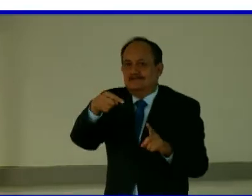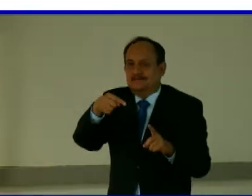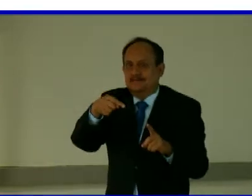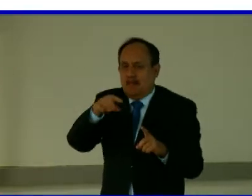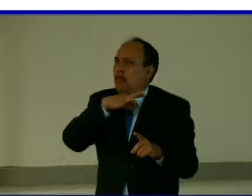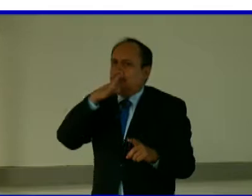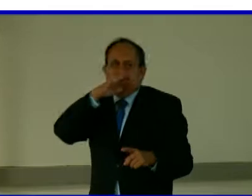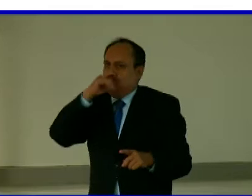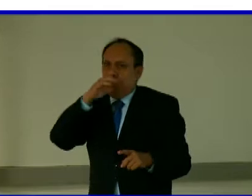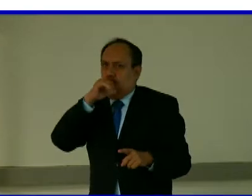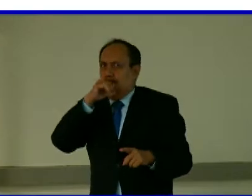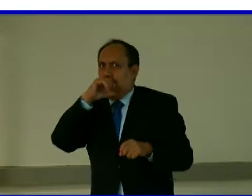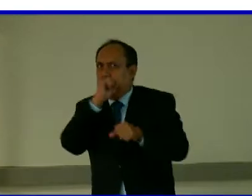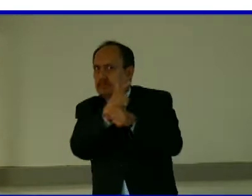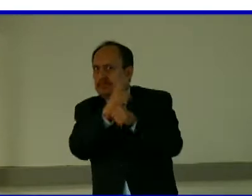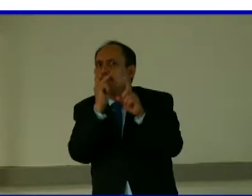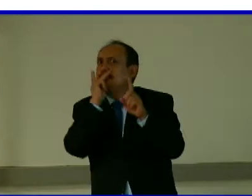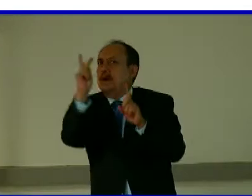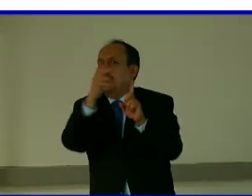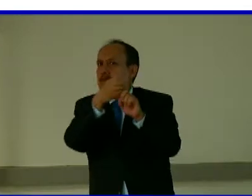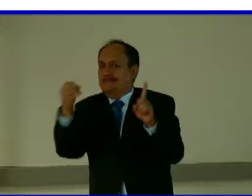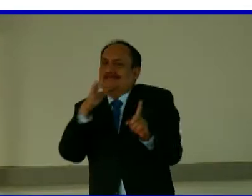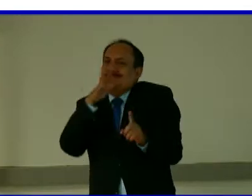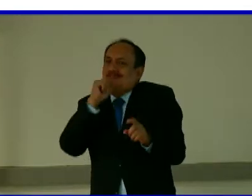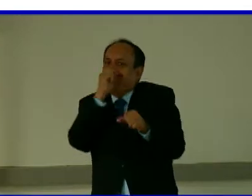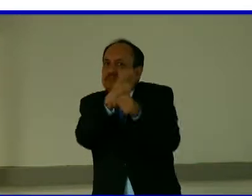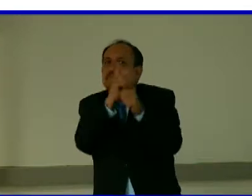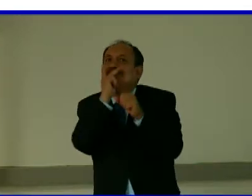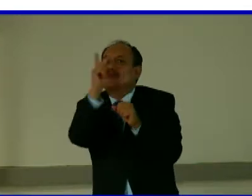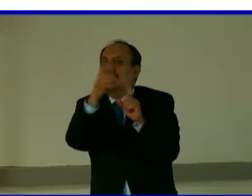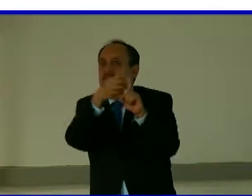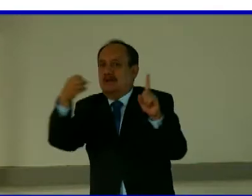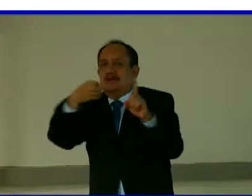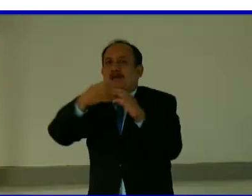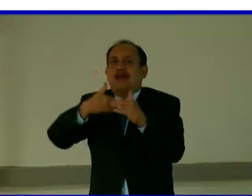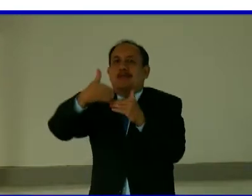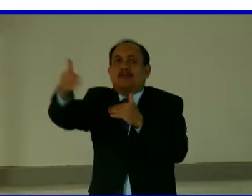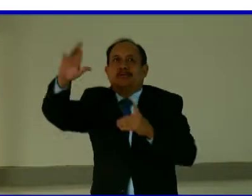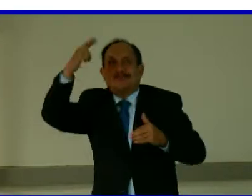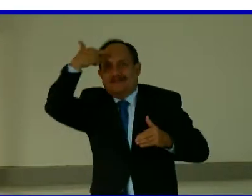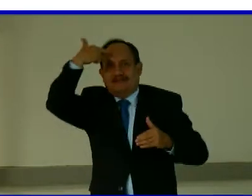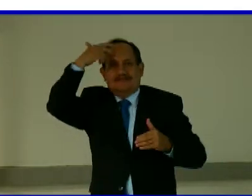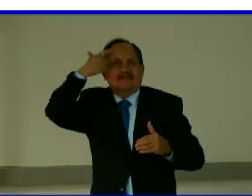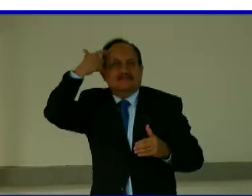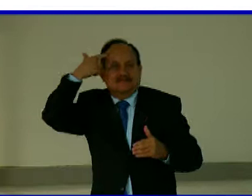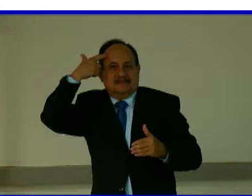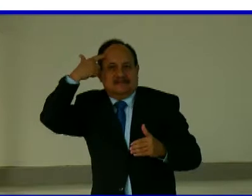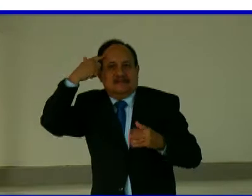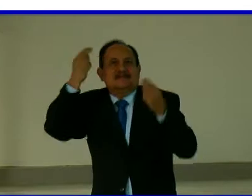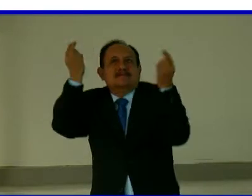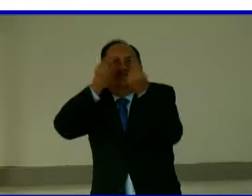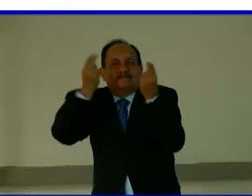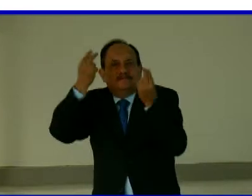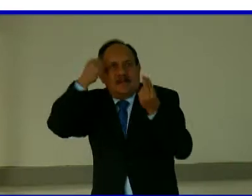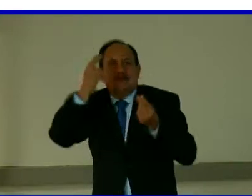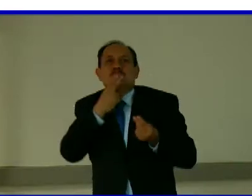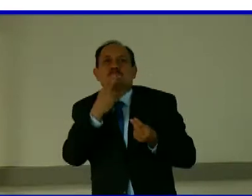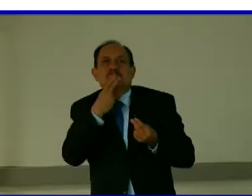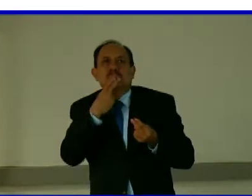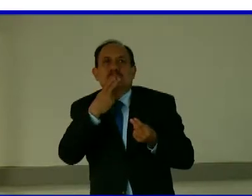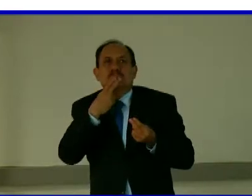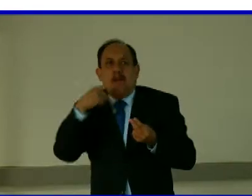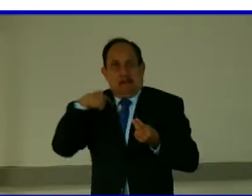poder identificar las palabras. Y si no puedo identificar las palabras, el proceso de razonamiento que requiere usar